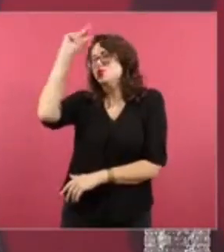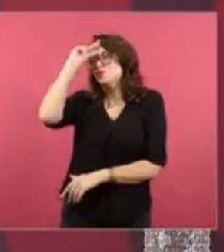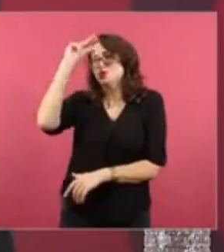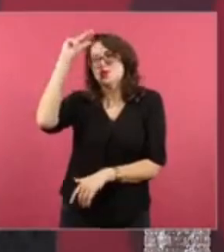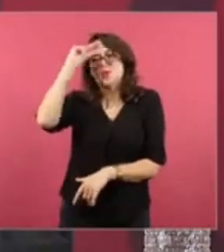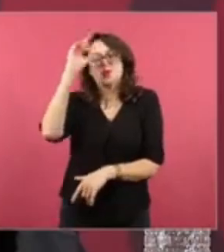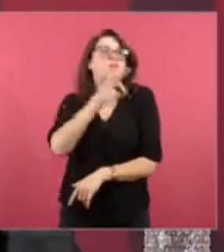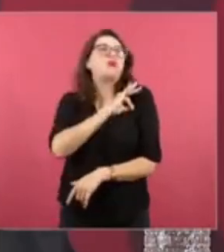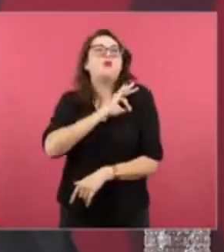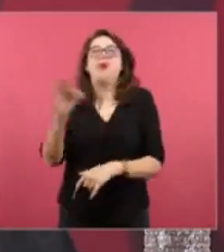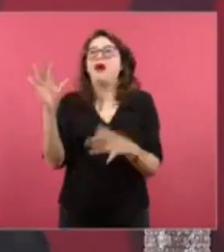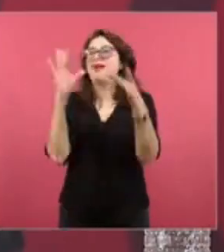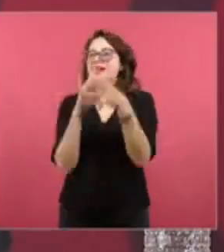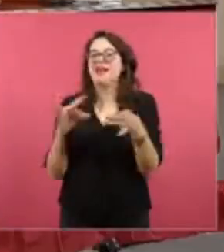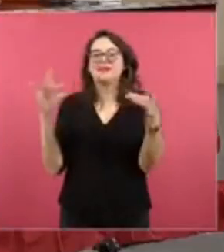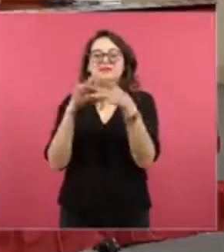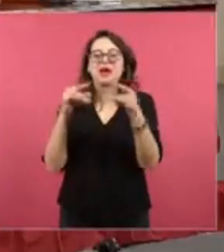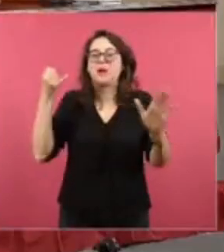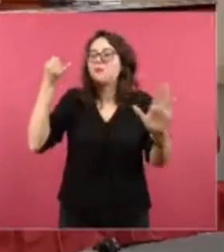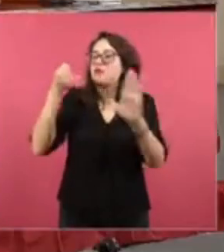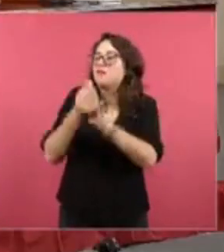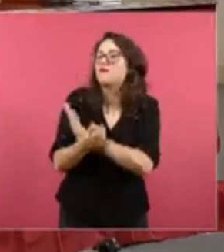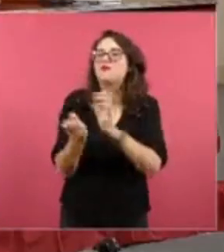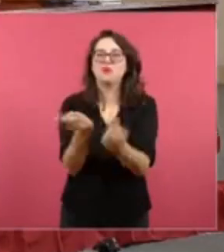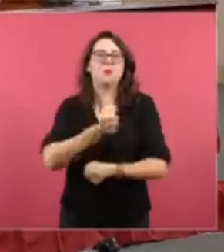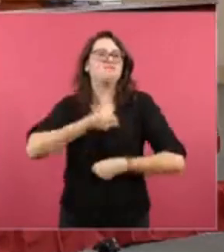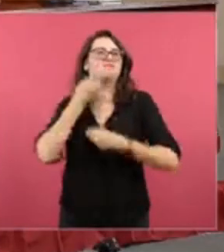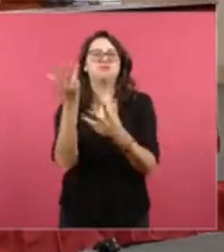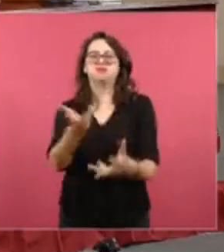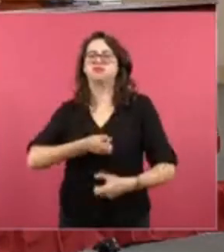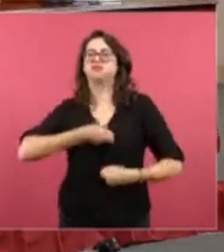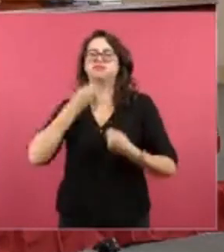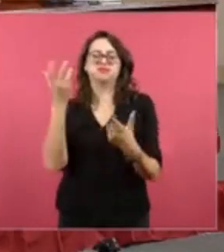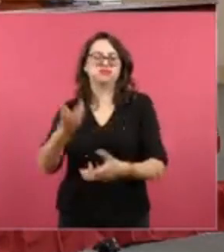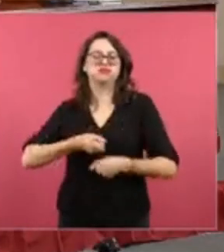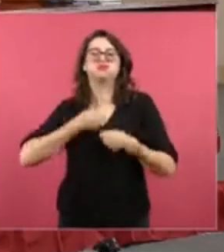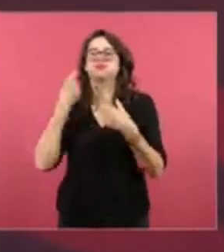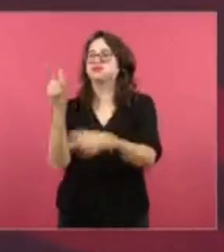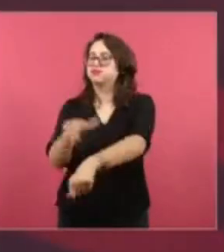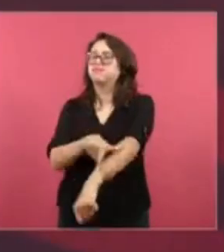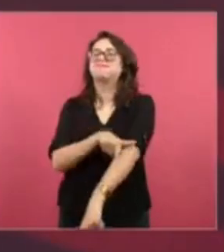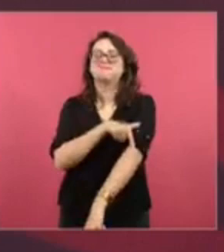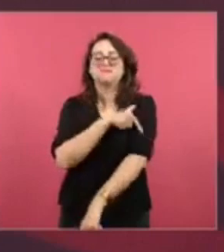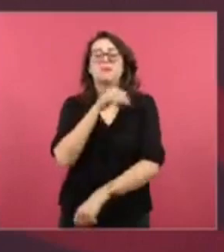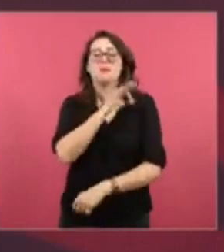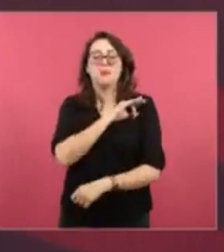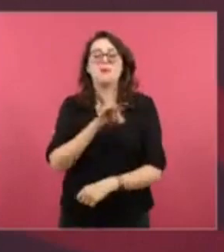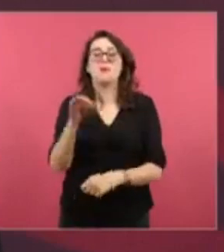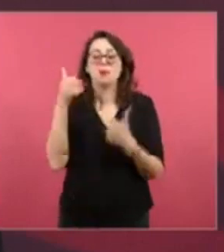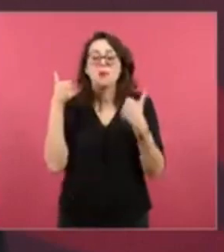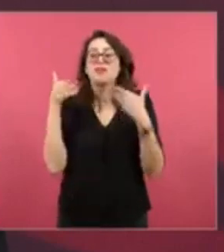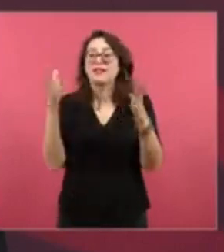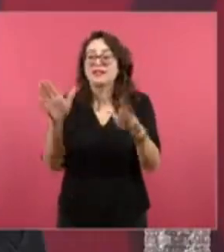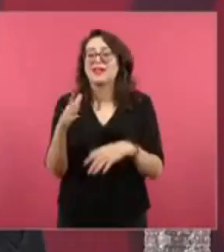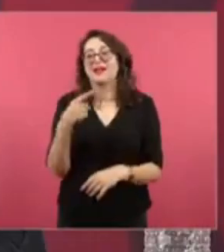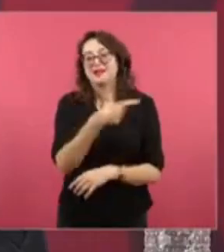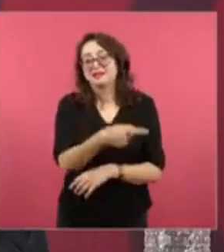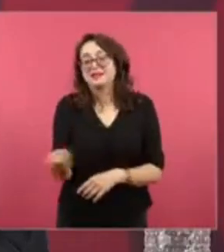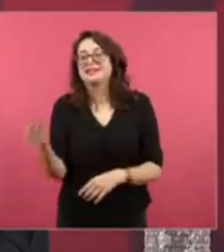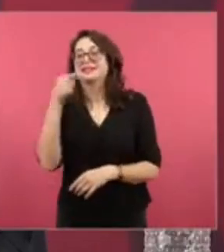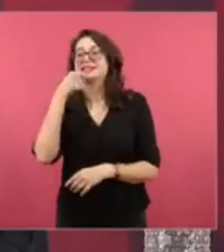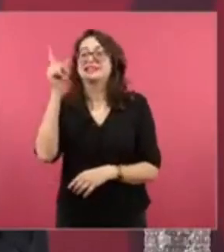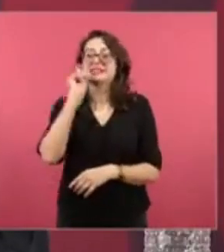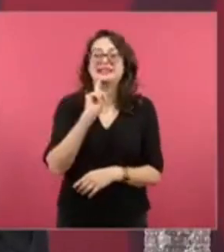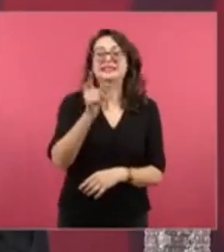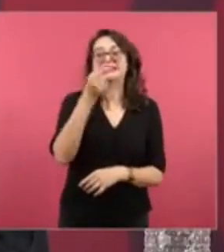responsables, de conducir hacia ese gran mundo del aprendizaje a sus hijos y a sus hijas, que cuando